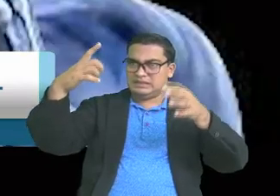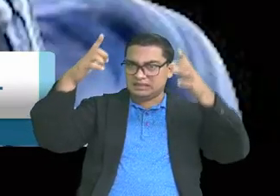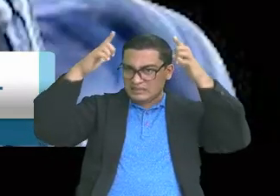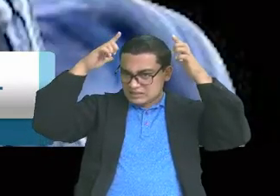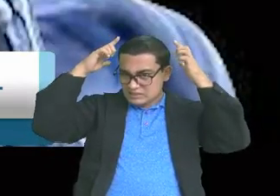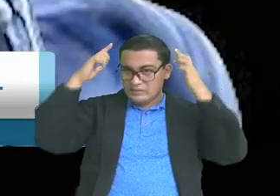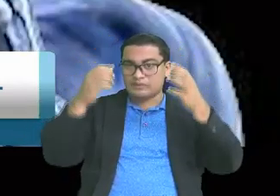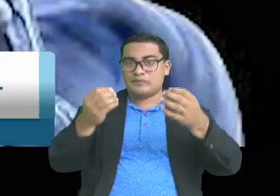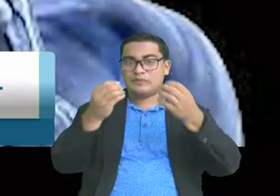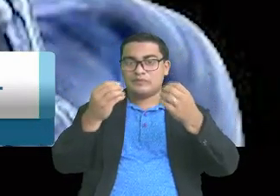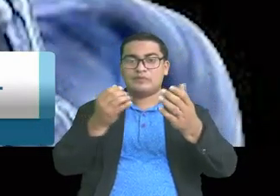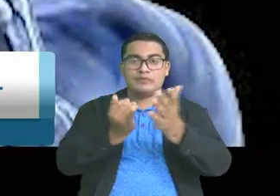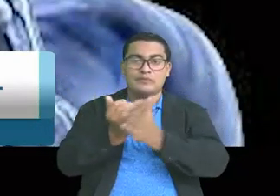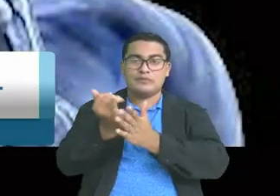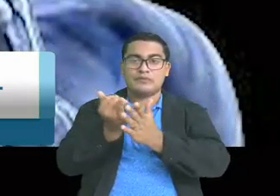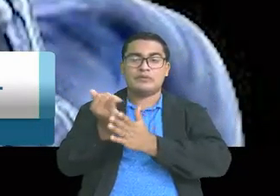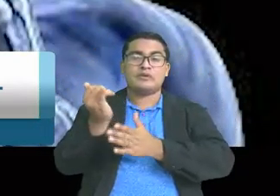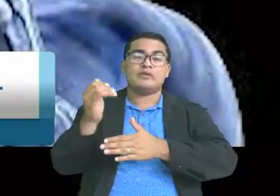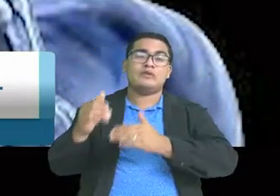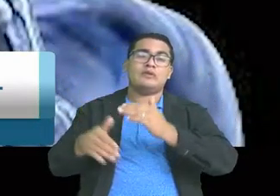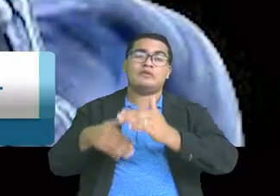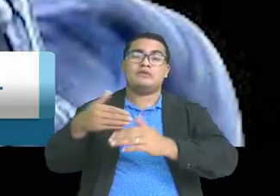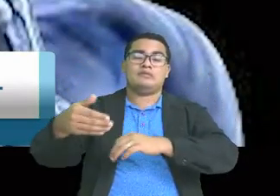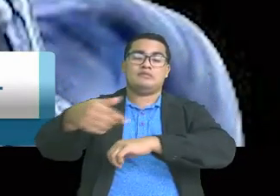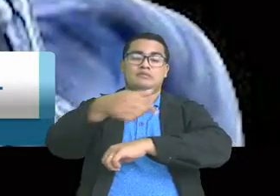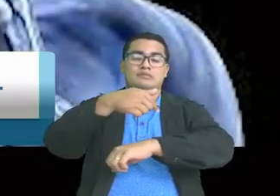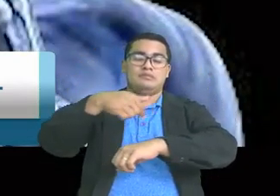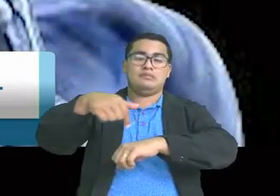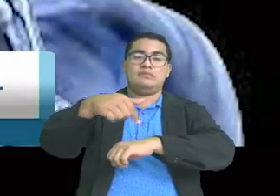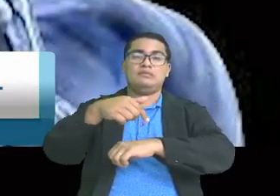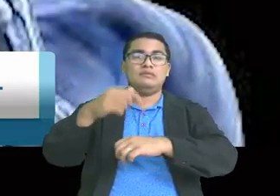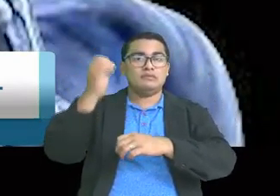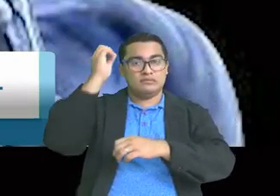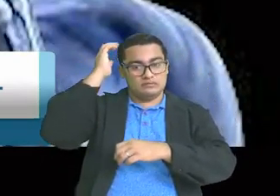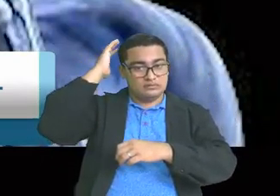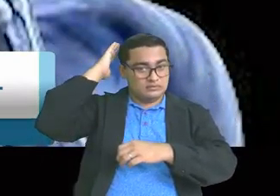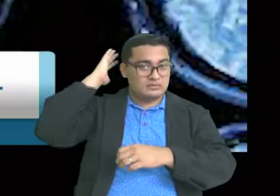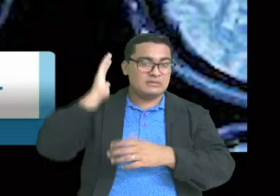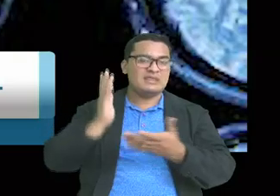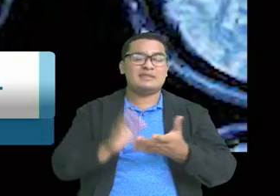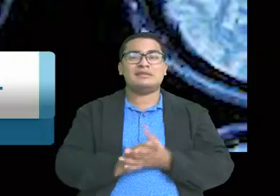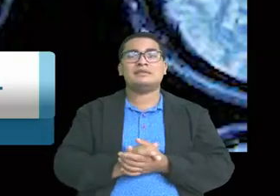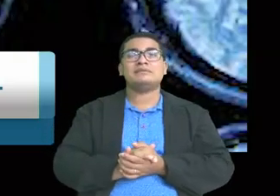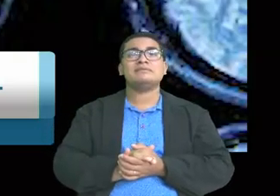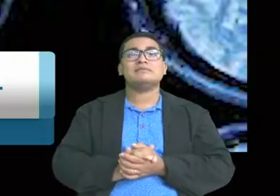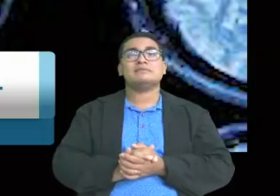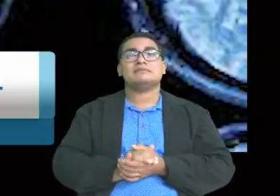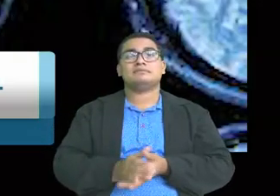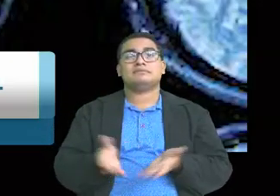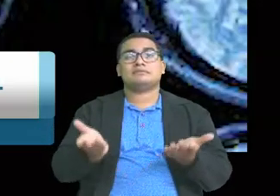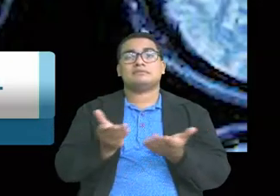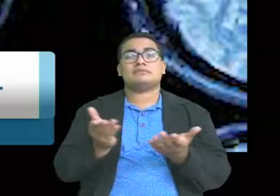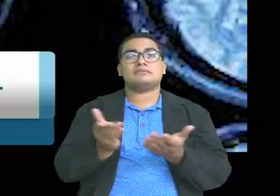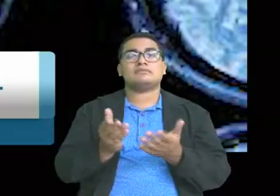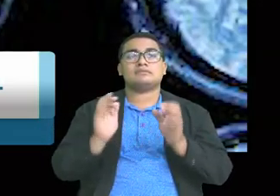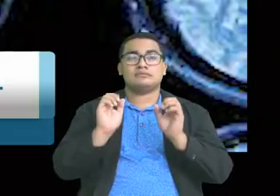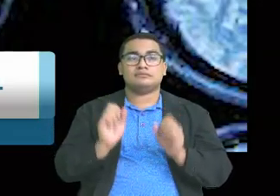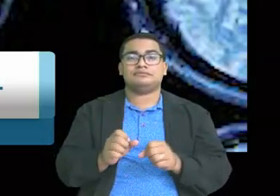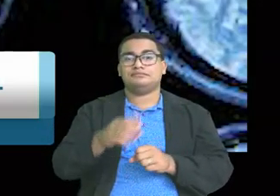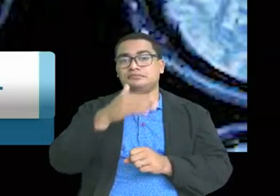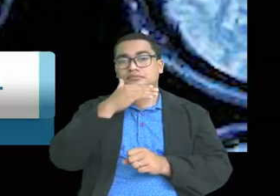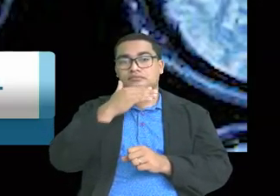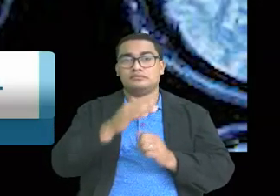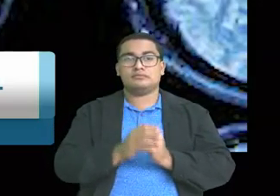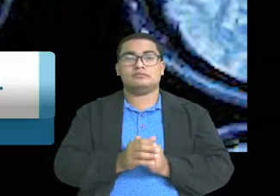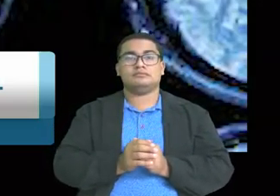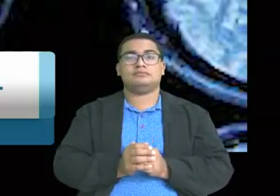vamos a repetir un estudio de imagen en tantas horas porque este hematoma se va a expandir. Y entre más expande, pues más estructuras va a comprimir. Porque